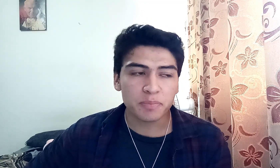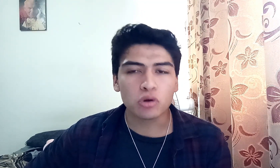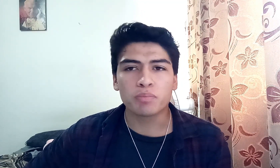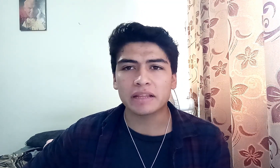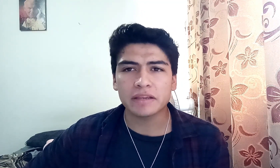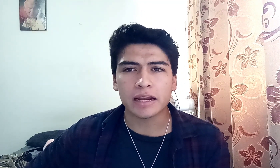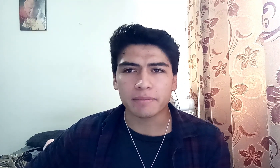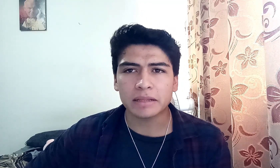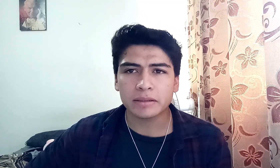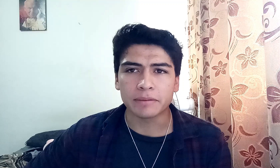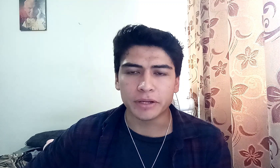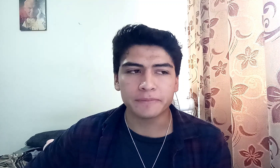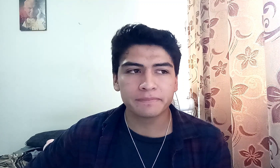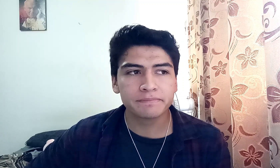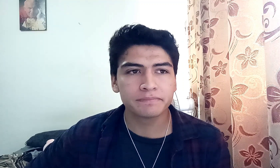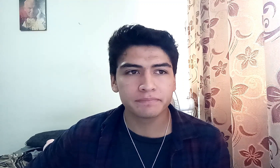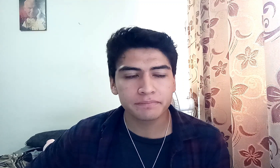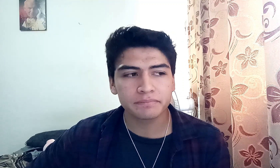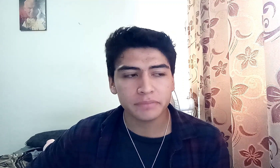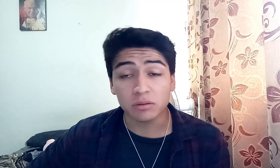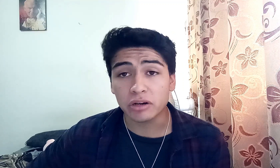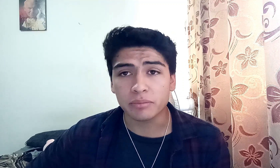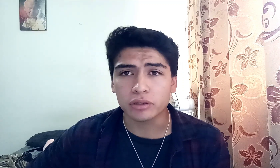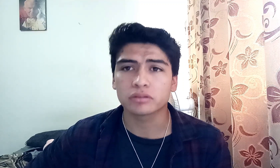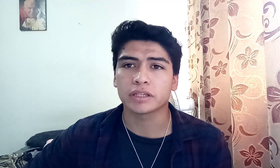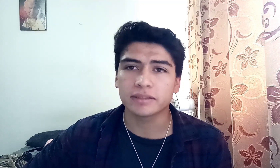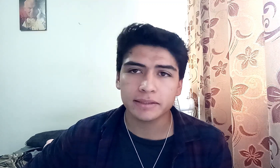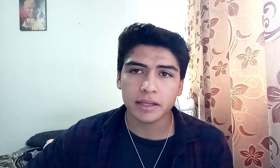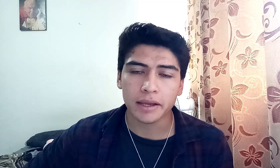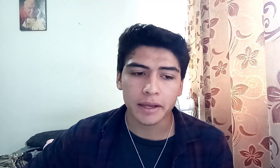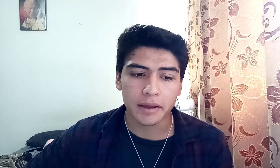Y eso es preocupante y alarmante también. Pero bueno,